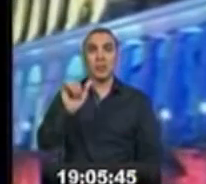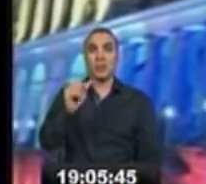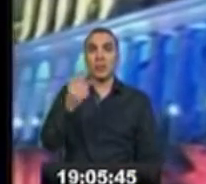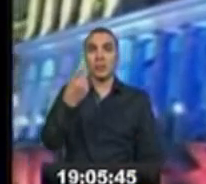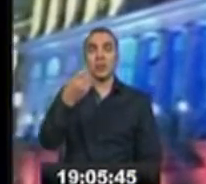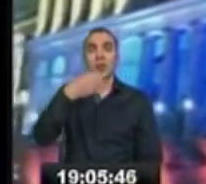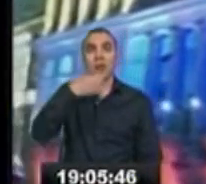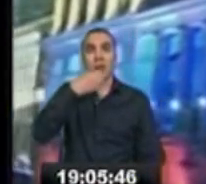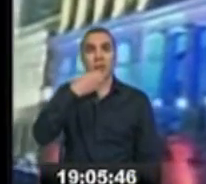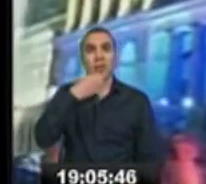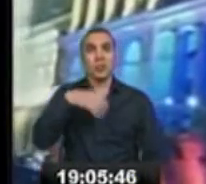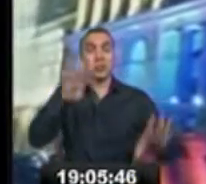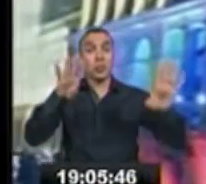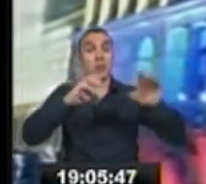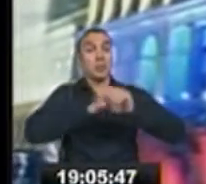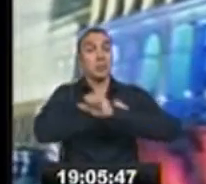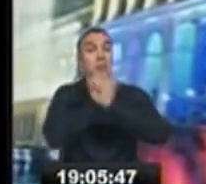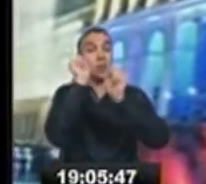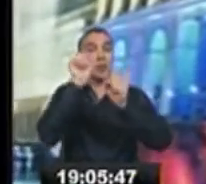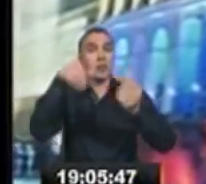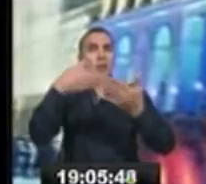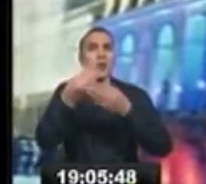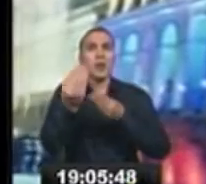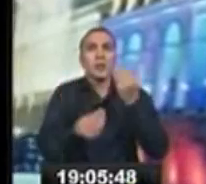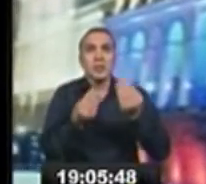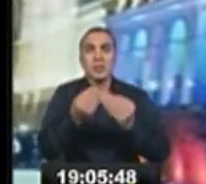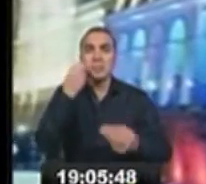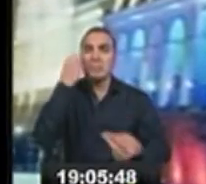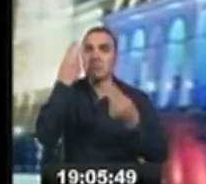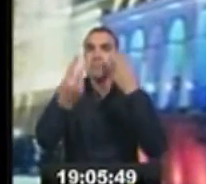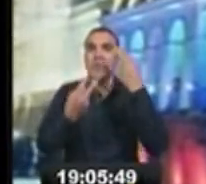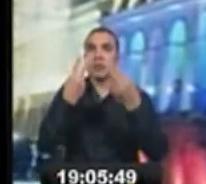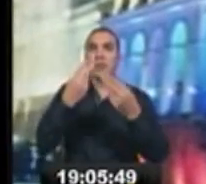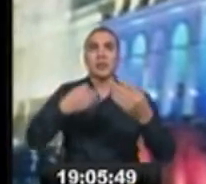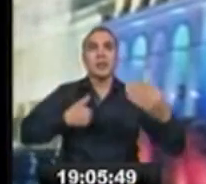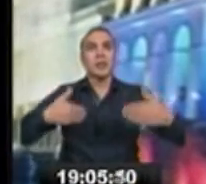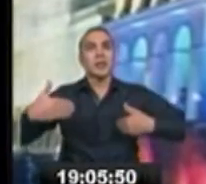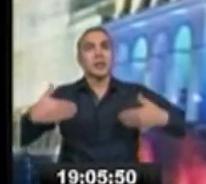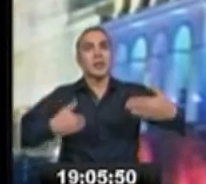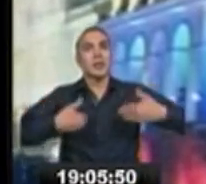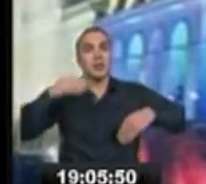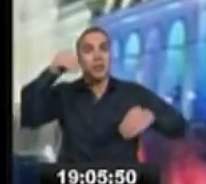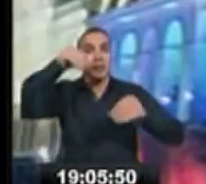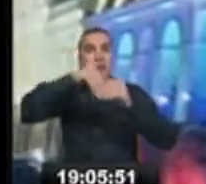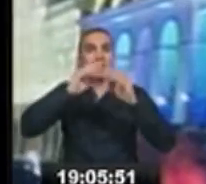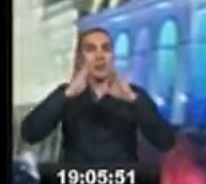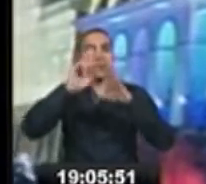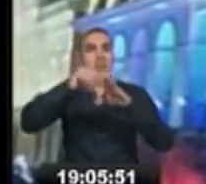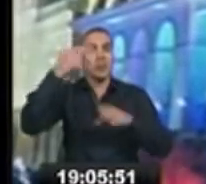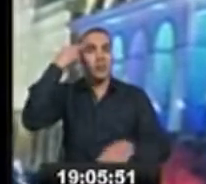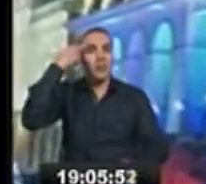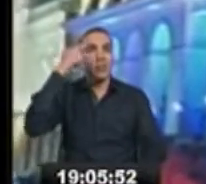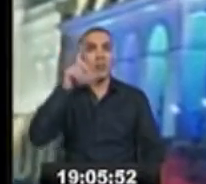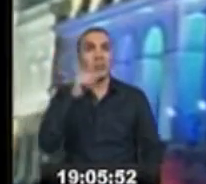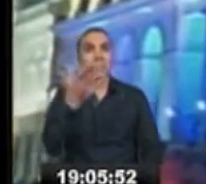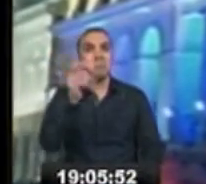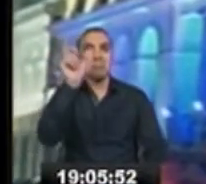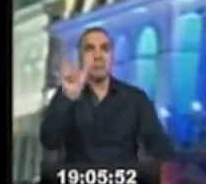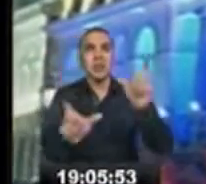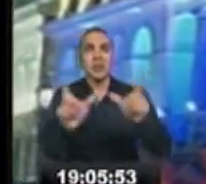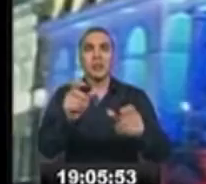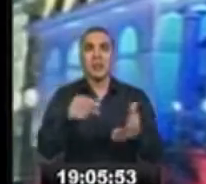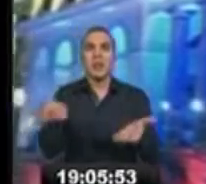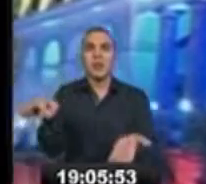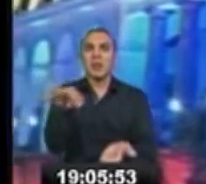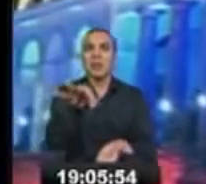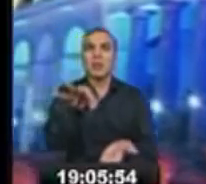de agosto, desde las 9 de la mañana, se desarrollan visitas teatralizadas dentro del Palacio de Gobierno. Estarán personajes que